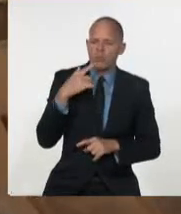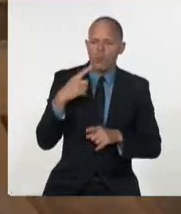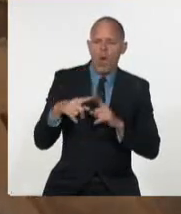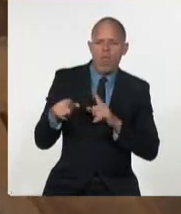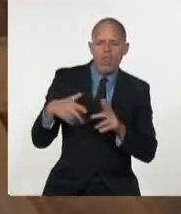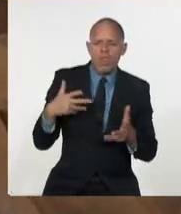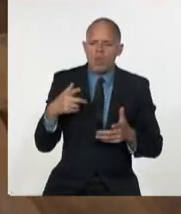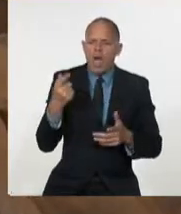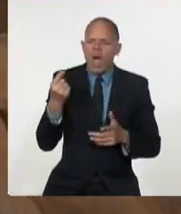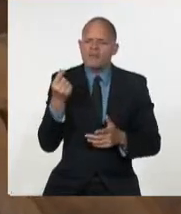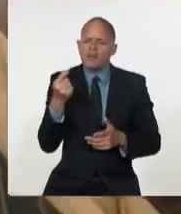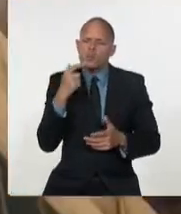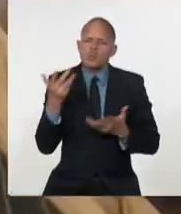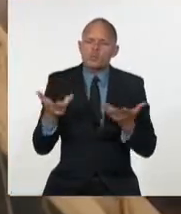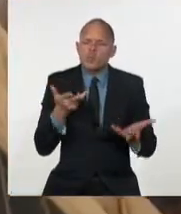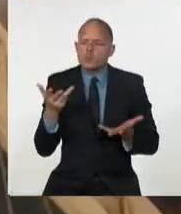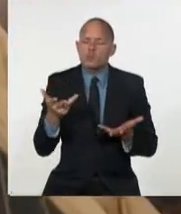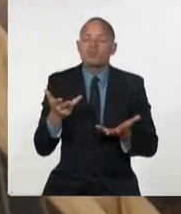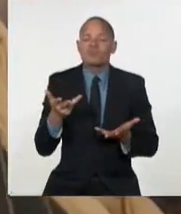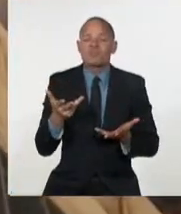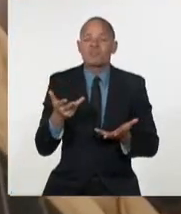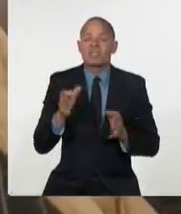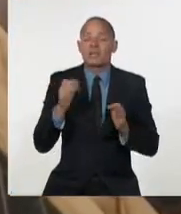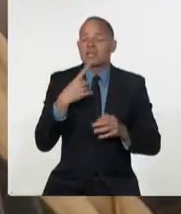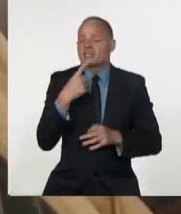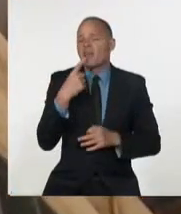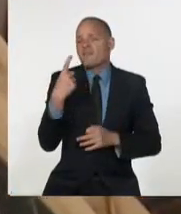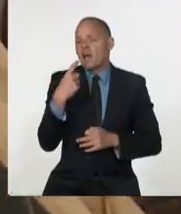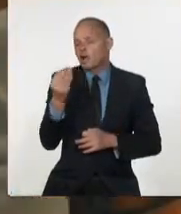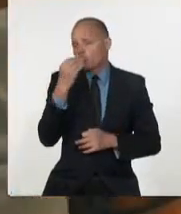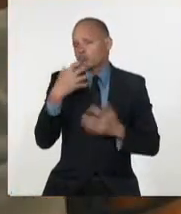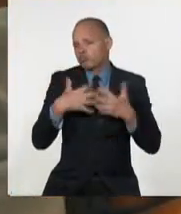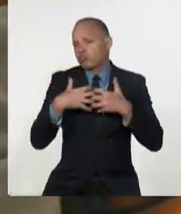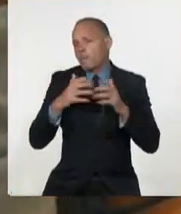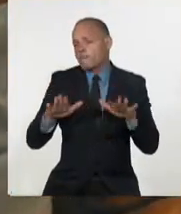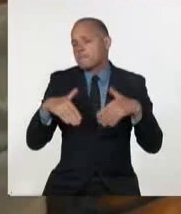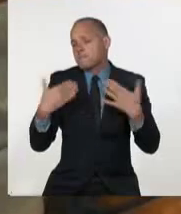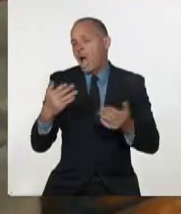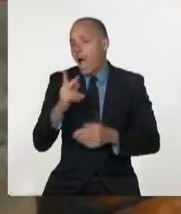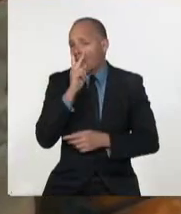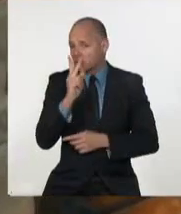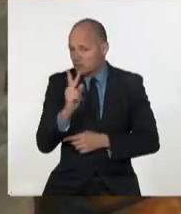precios. Producir más, satisfacer las necesidades de la población, fue